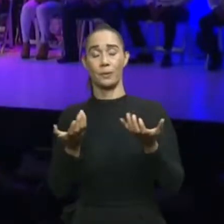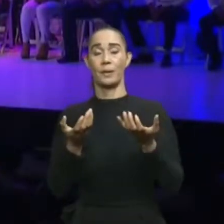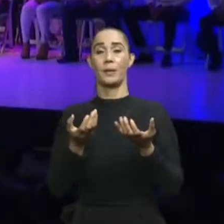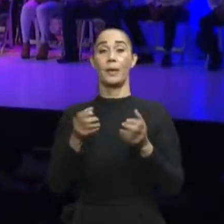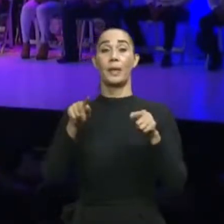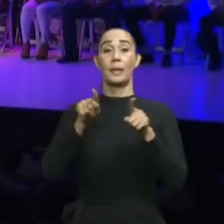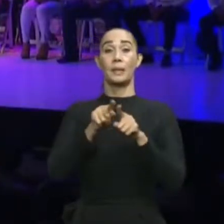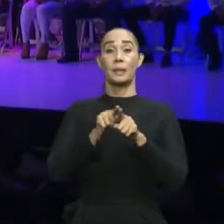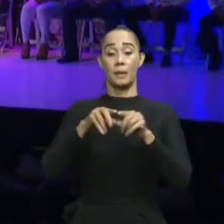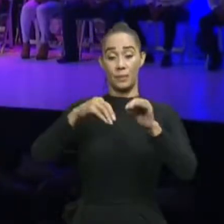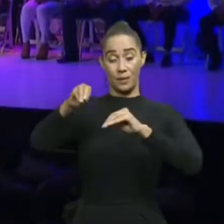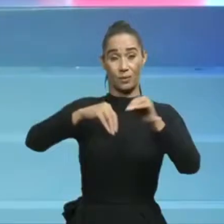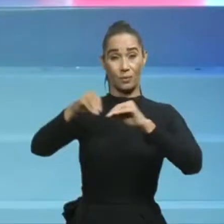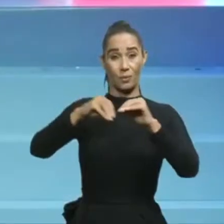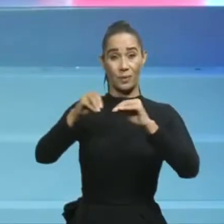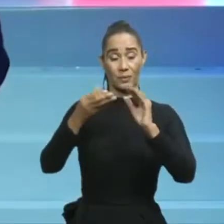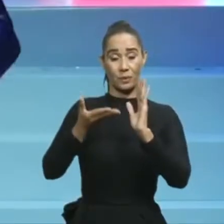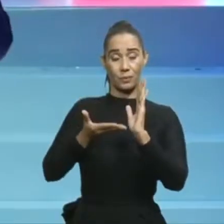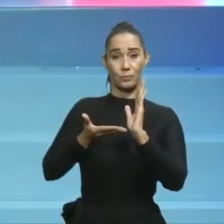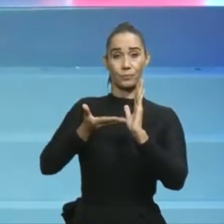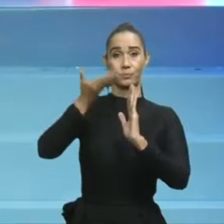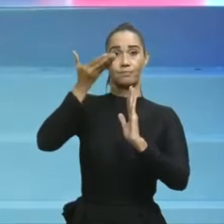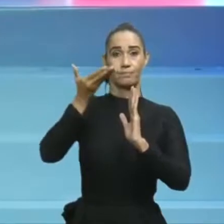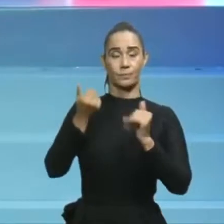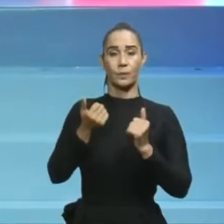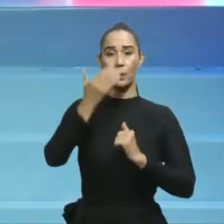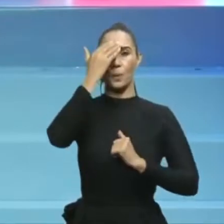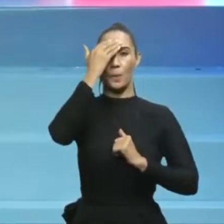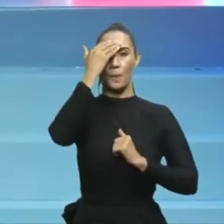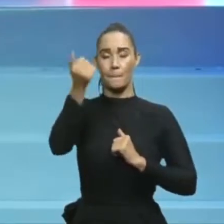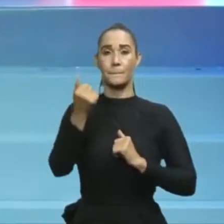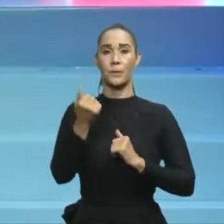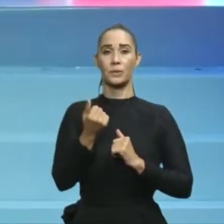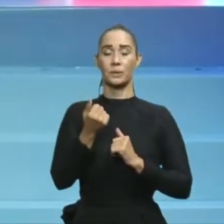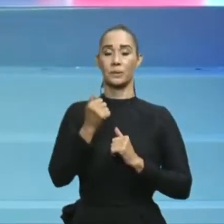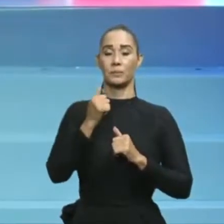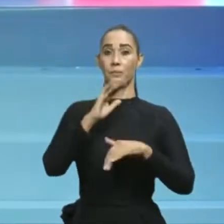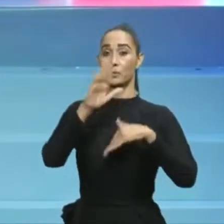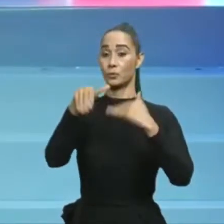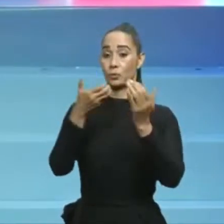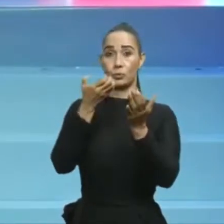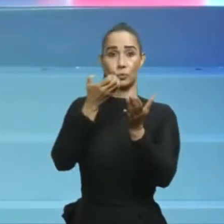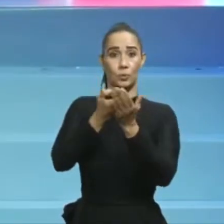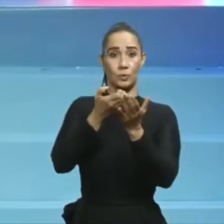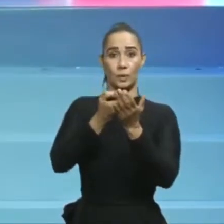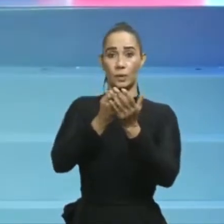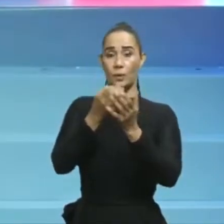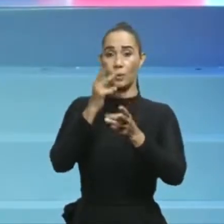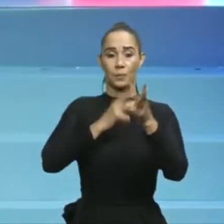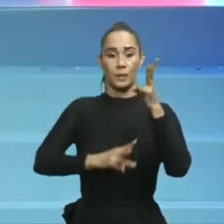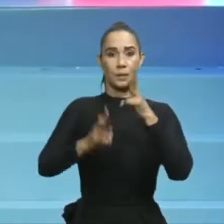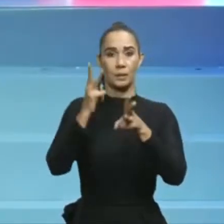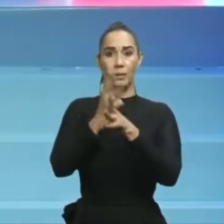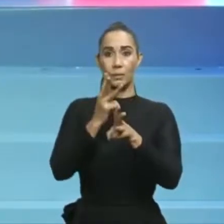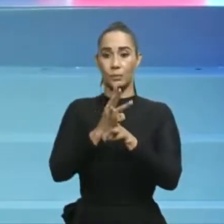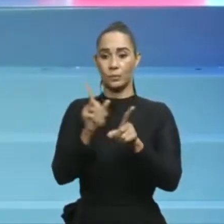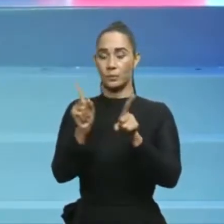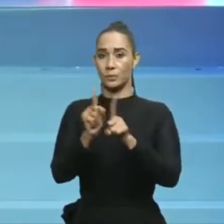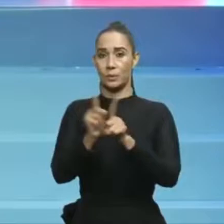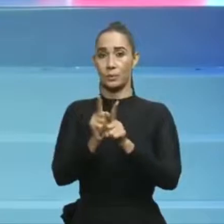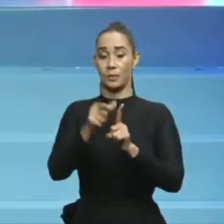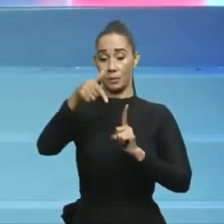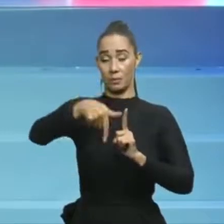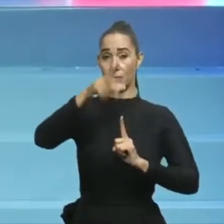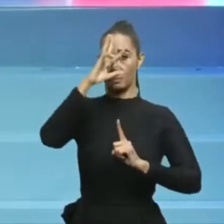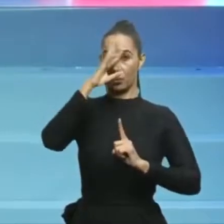los flujos de comercio mundial esto sin duda tiene efectos sobre todas las economías del planeta y también sobre la dominicana